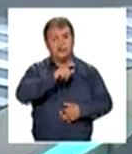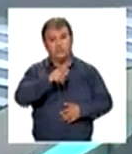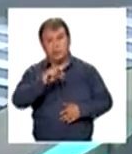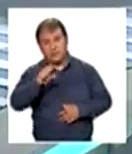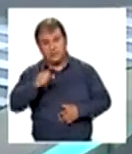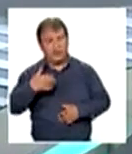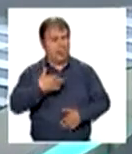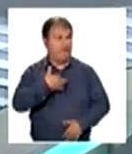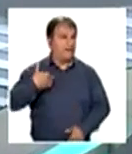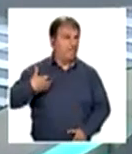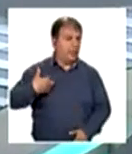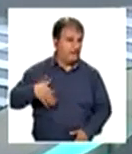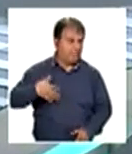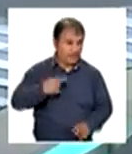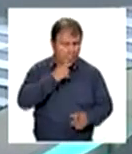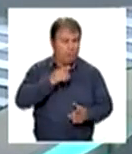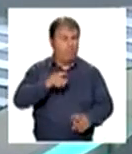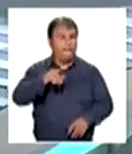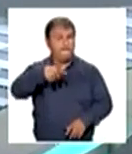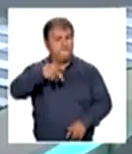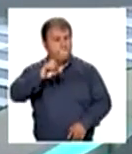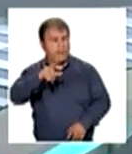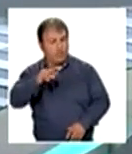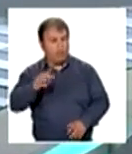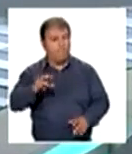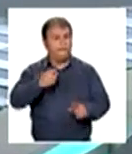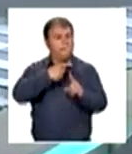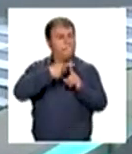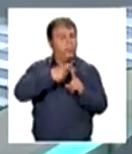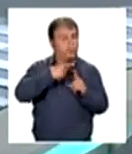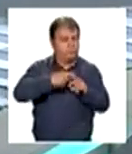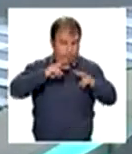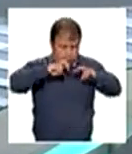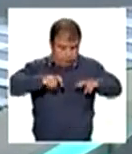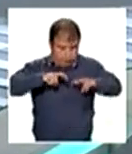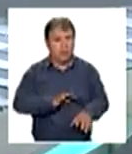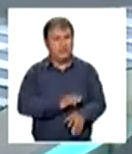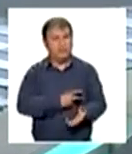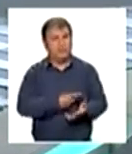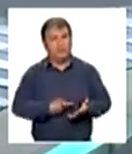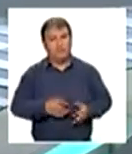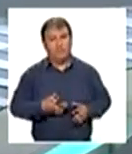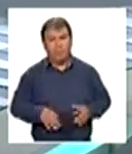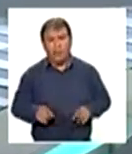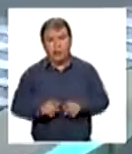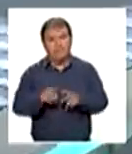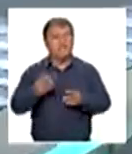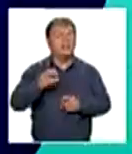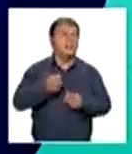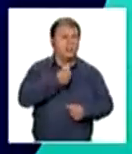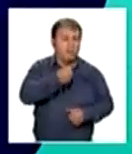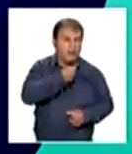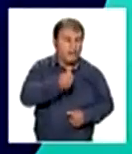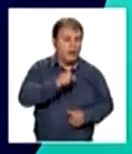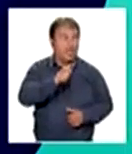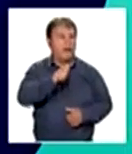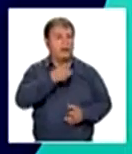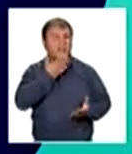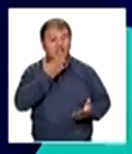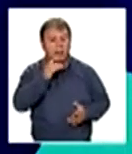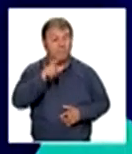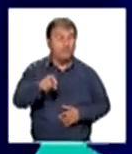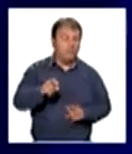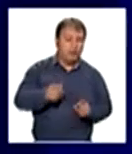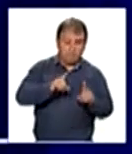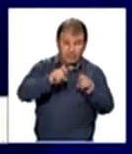ESPN reveló que Paolo Guerrero dio positivo en el control de doping tras el partido jugado contra Argentina. Bueno, según el periodista Andrés Agulla, quien fue uno de